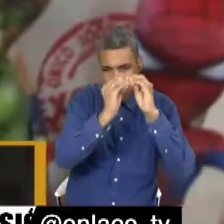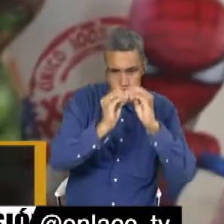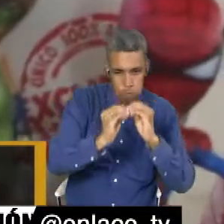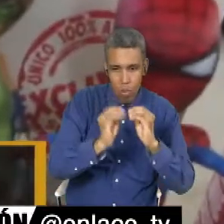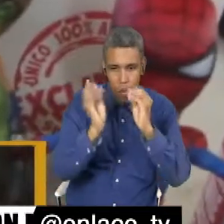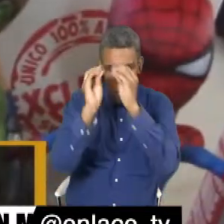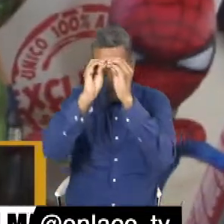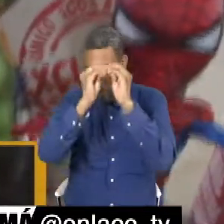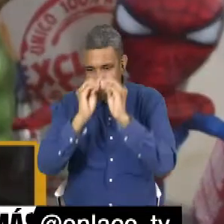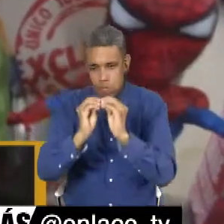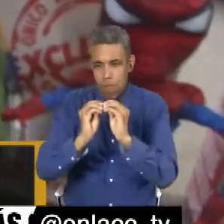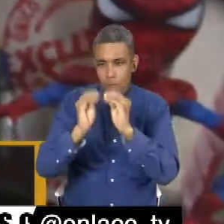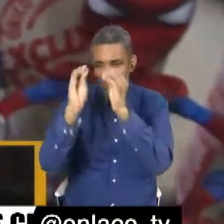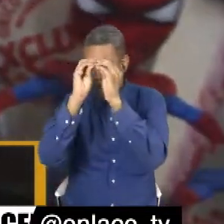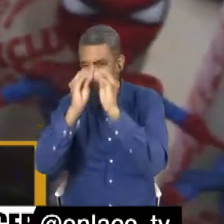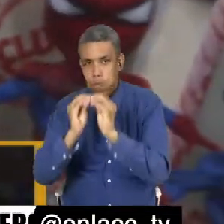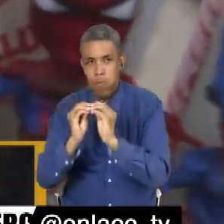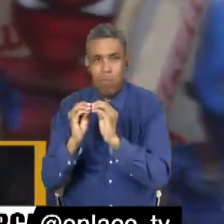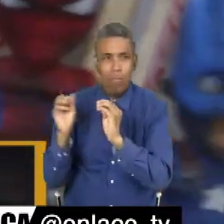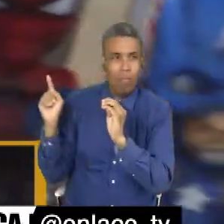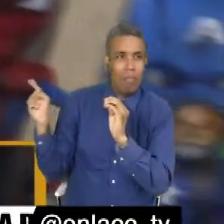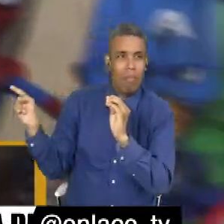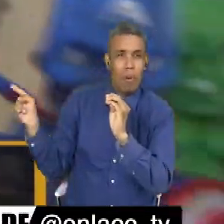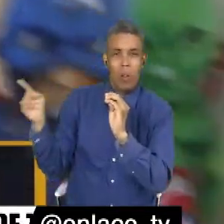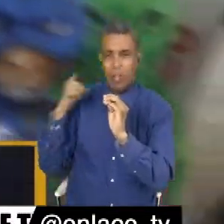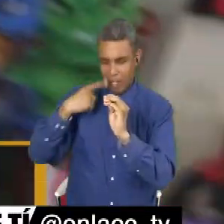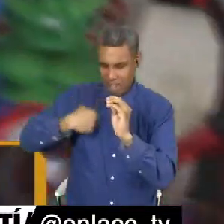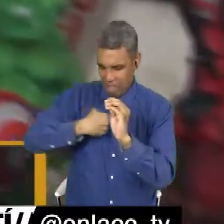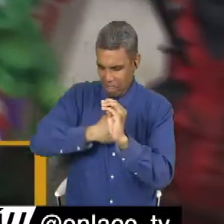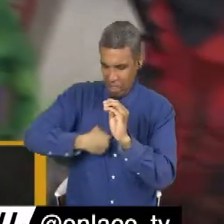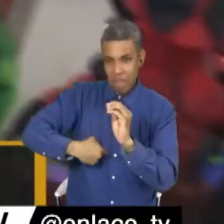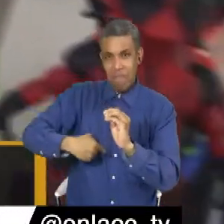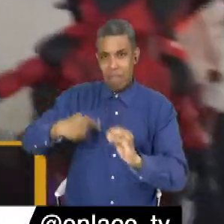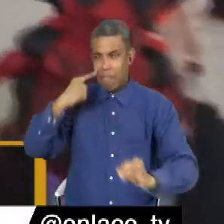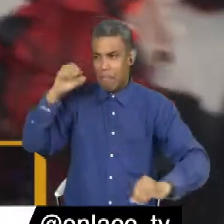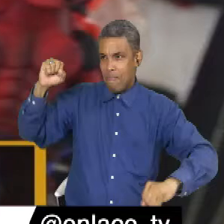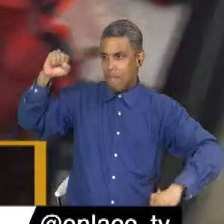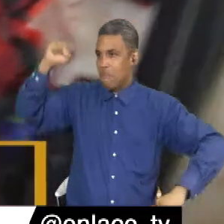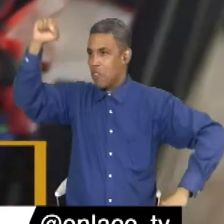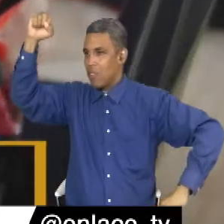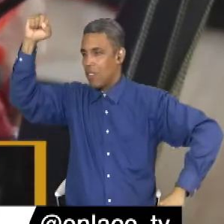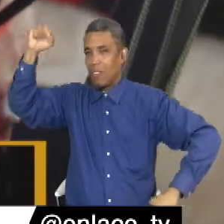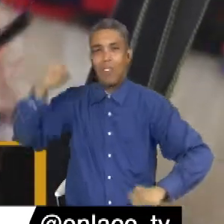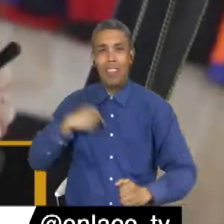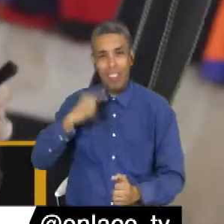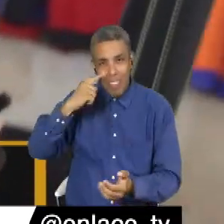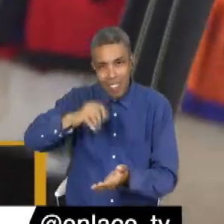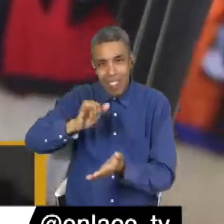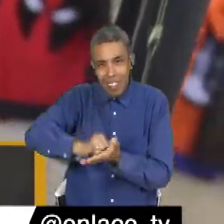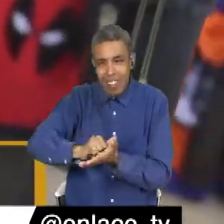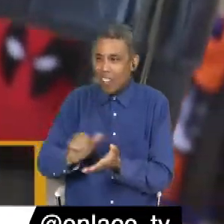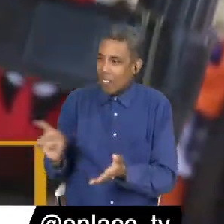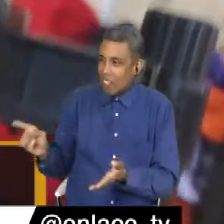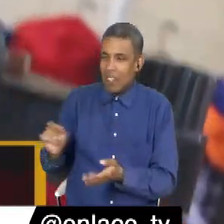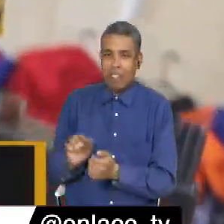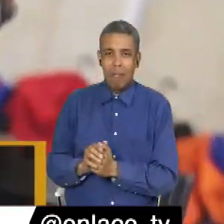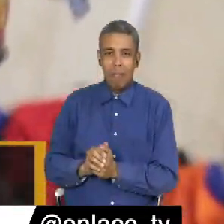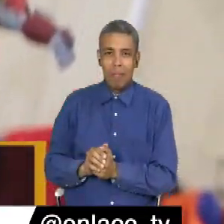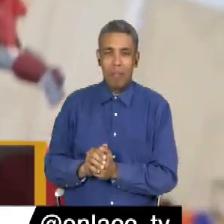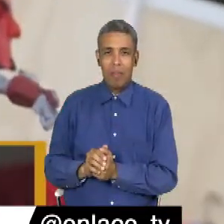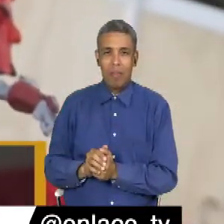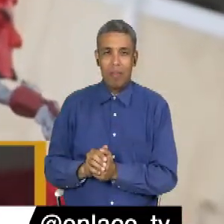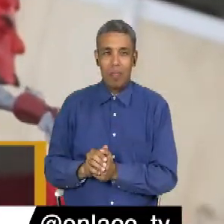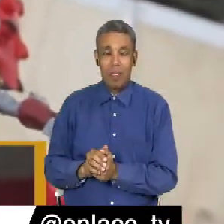como ustedes están viendo, y cada detalle y cada expresión de cada uno de los personajes que ustedes están viendo acá, como se los dije,